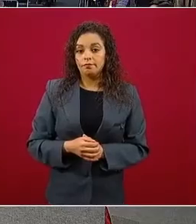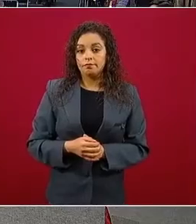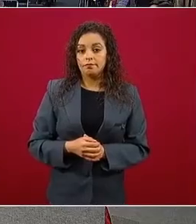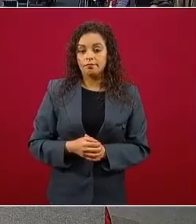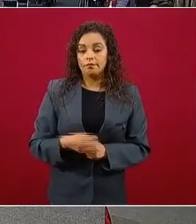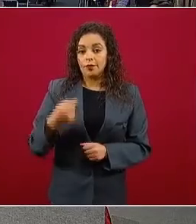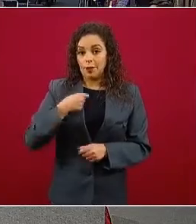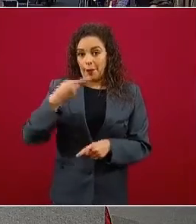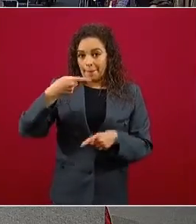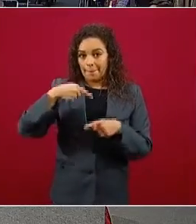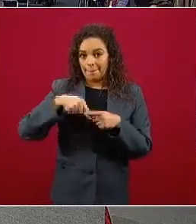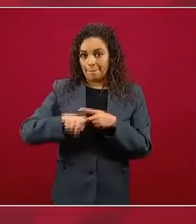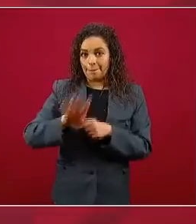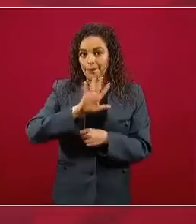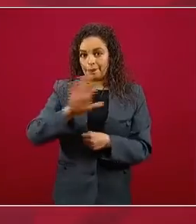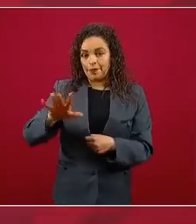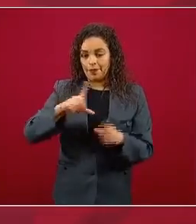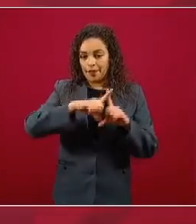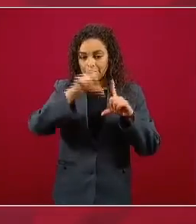giras,